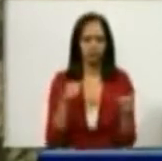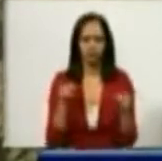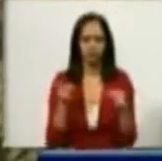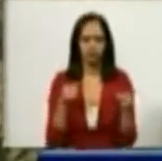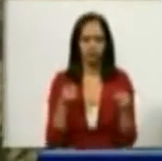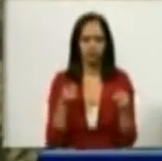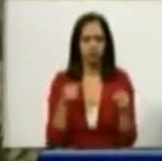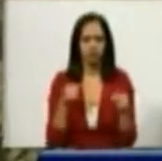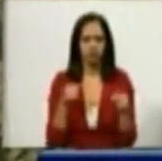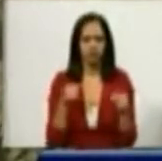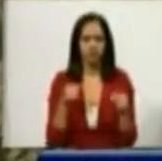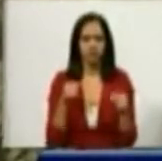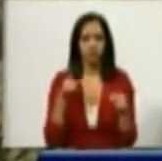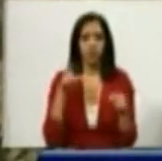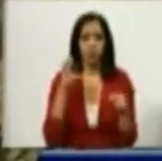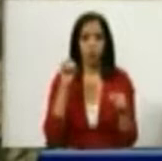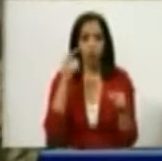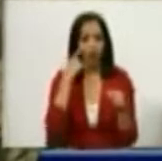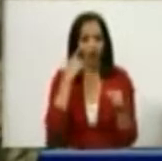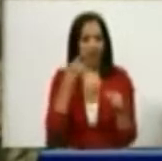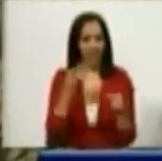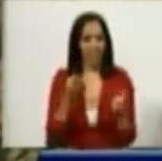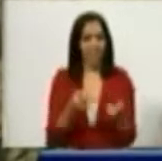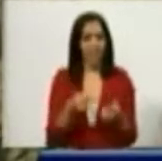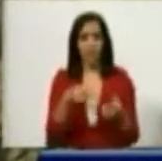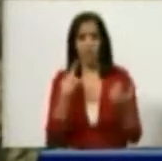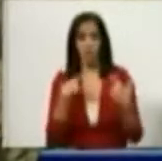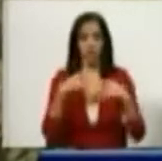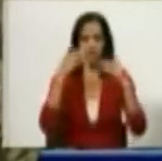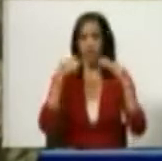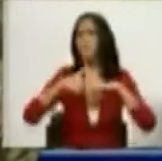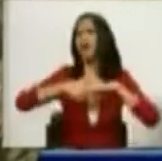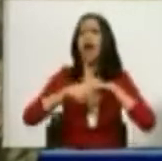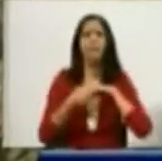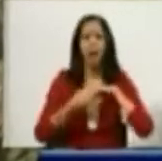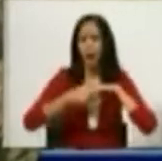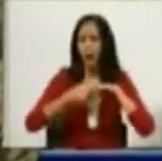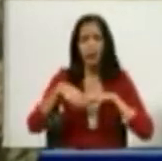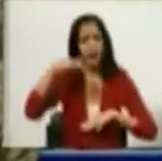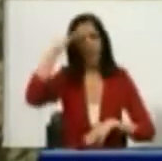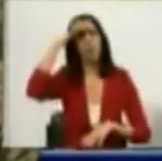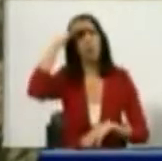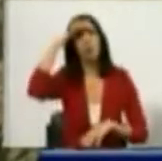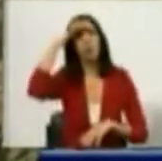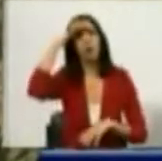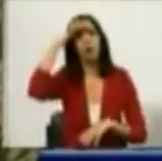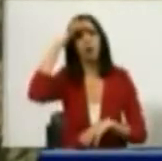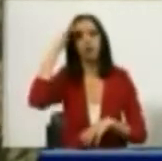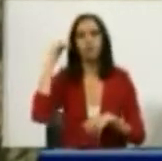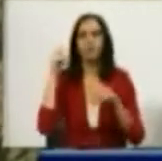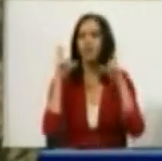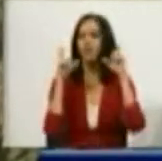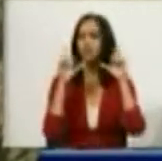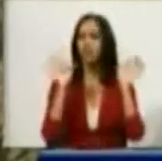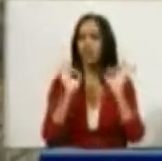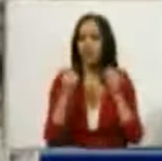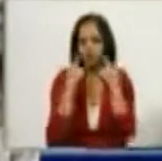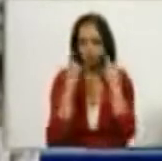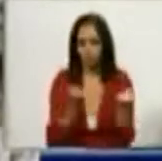a quién sale vean a lorenza Lee aquel que dice que lo torturaron Pero ni una fotico de nada mándelo